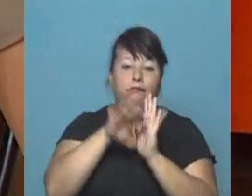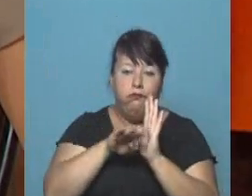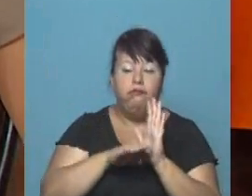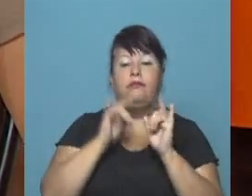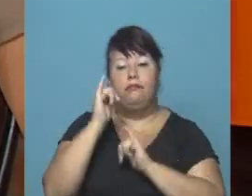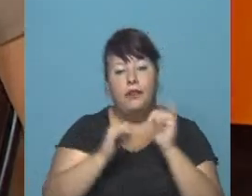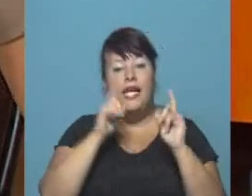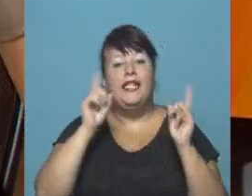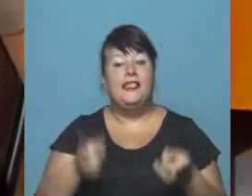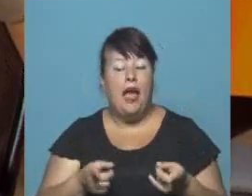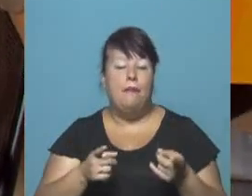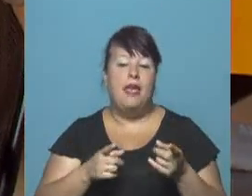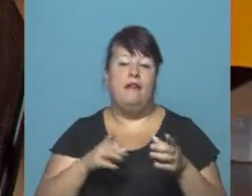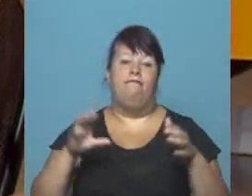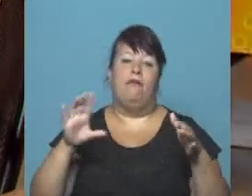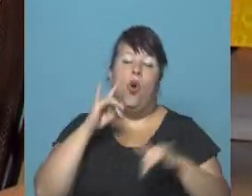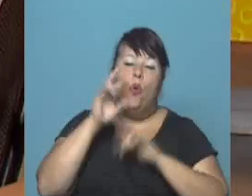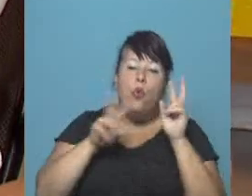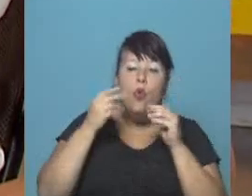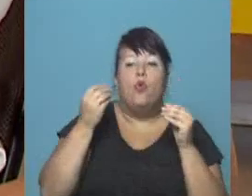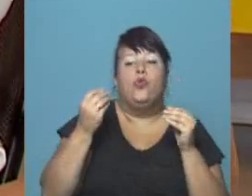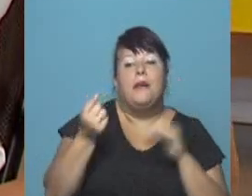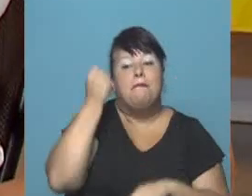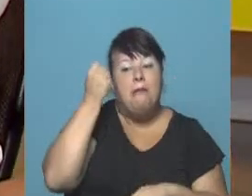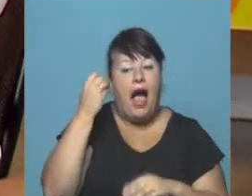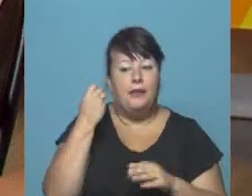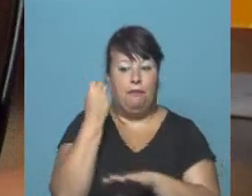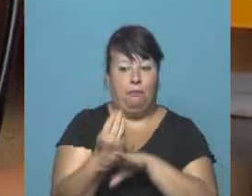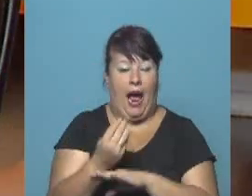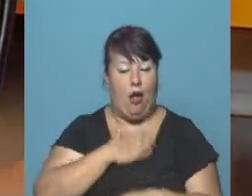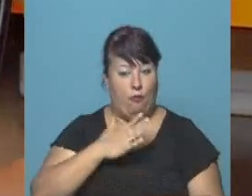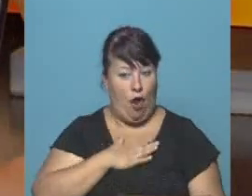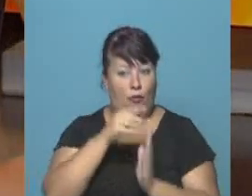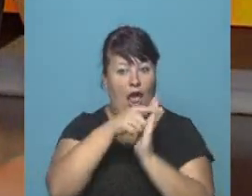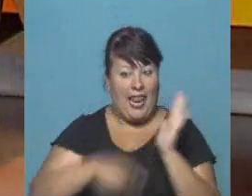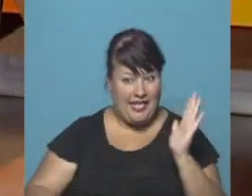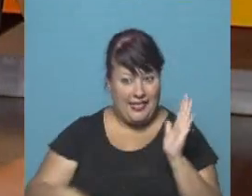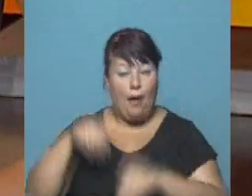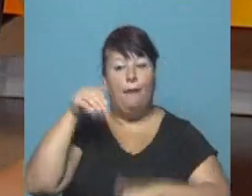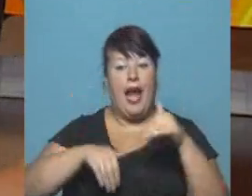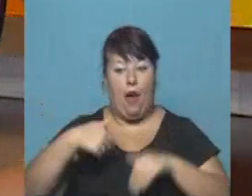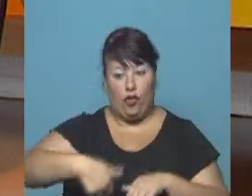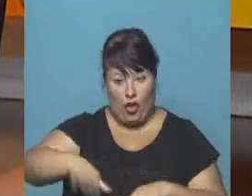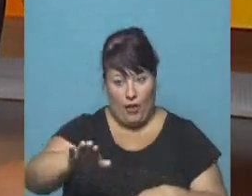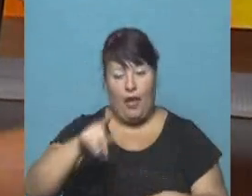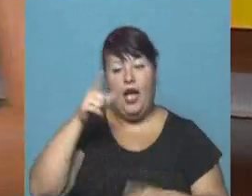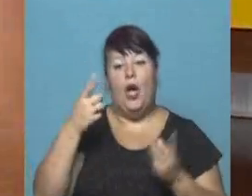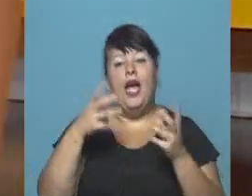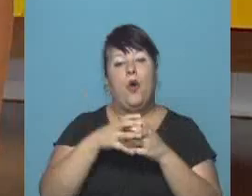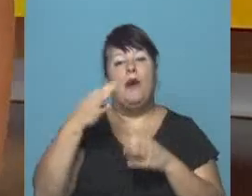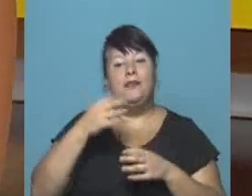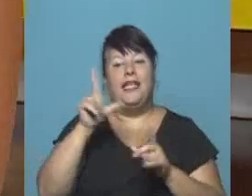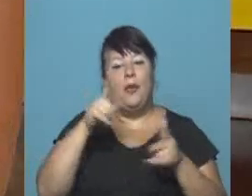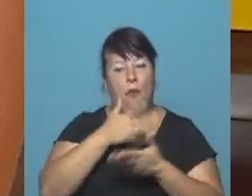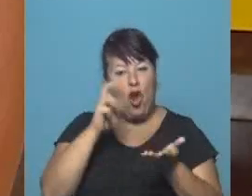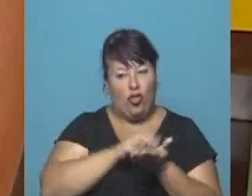y determinando, en definitiva, la prioridad de candidatos propios en las listas en las elecciones que vienen. Allí viajó un equipo especial